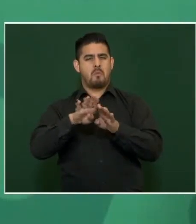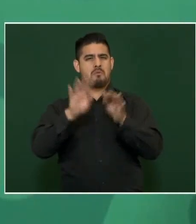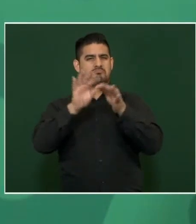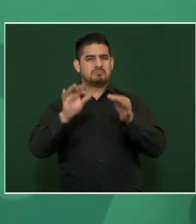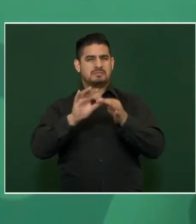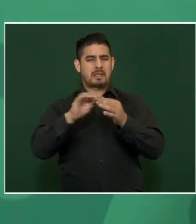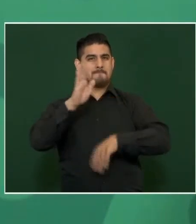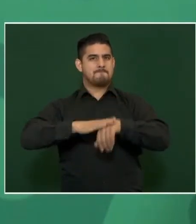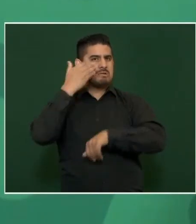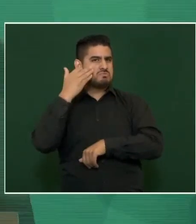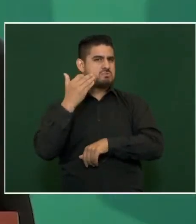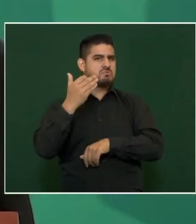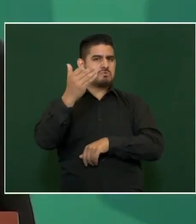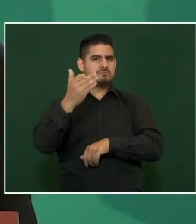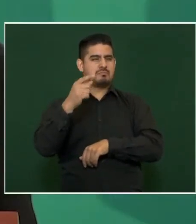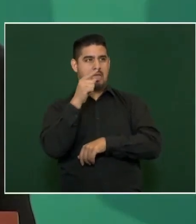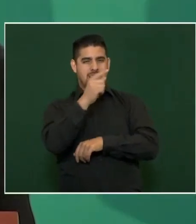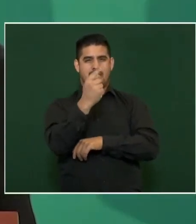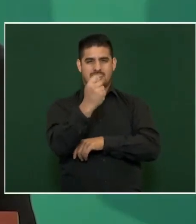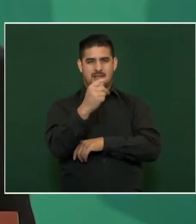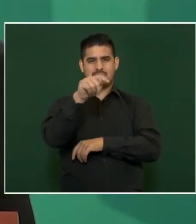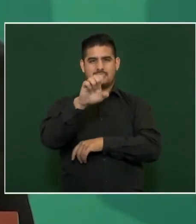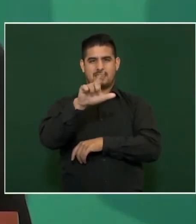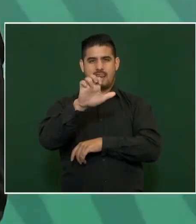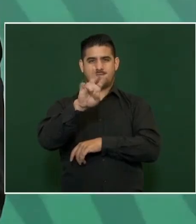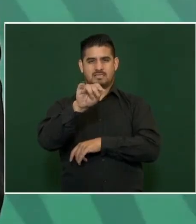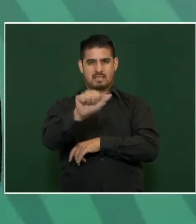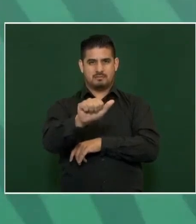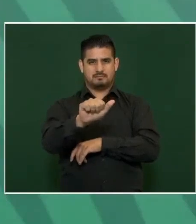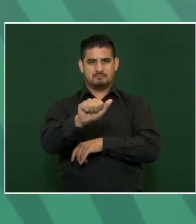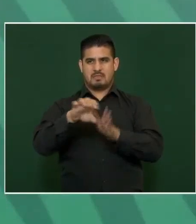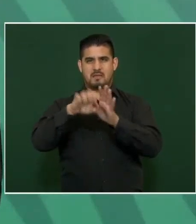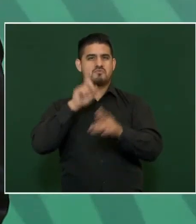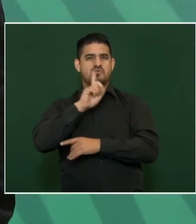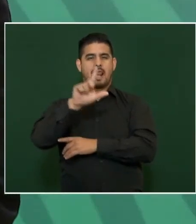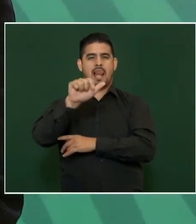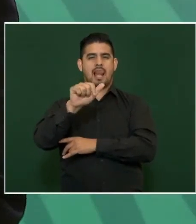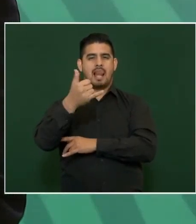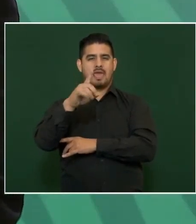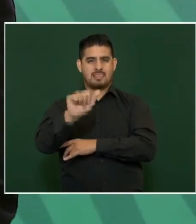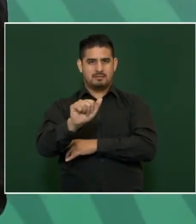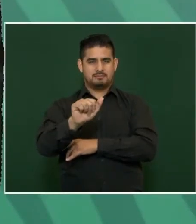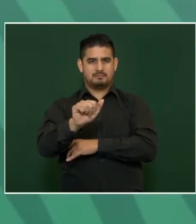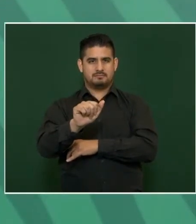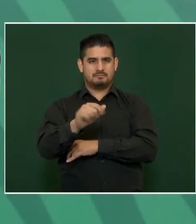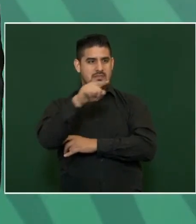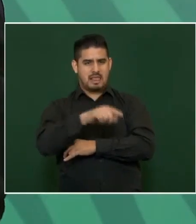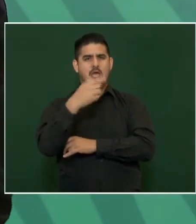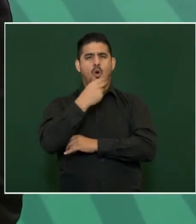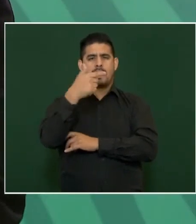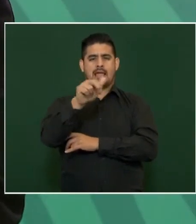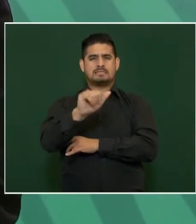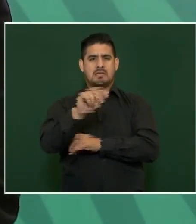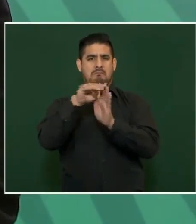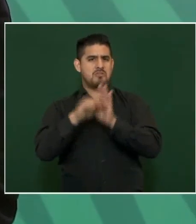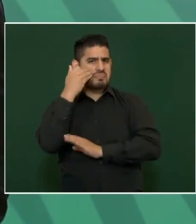le habían dado más tiempo en Televisa al caso de Laida Sanzores que al de García